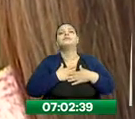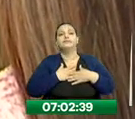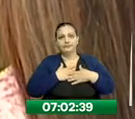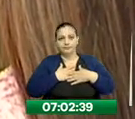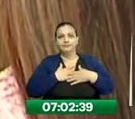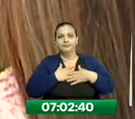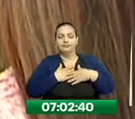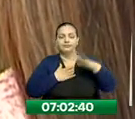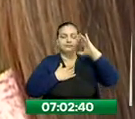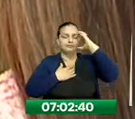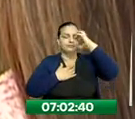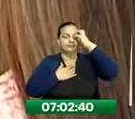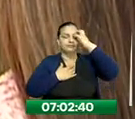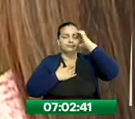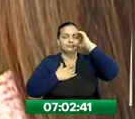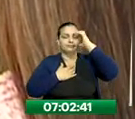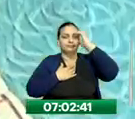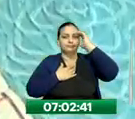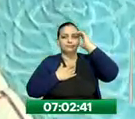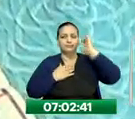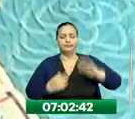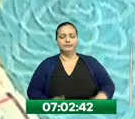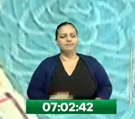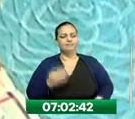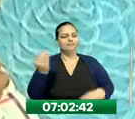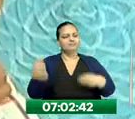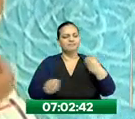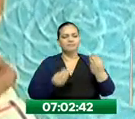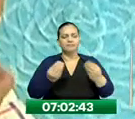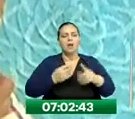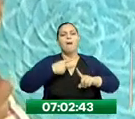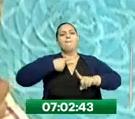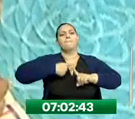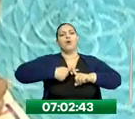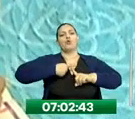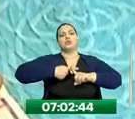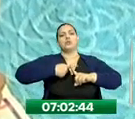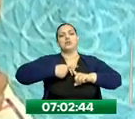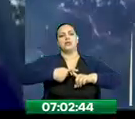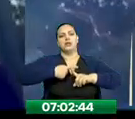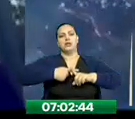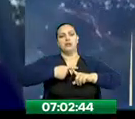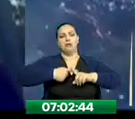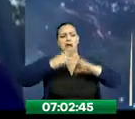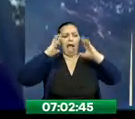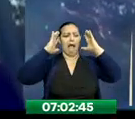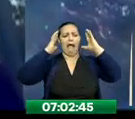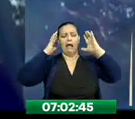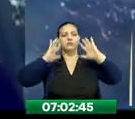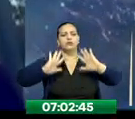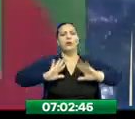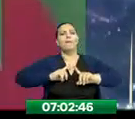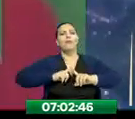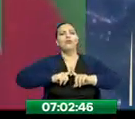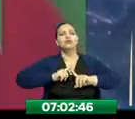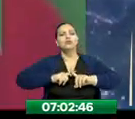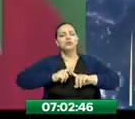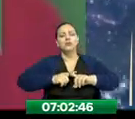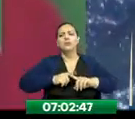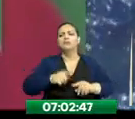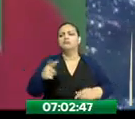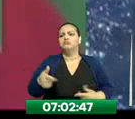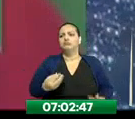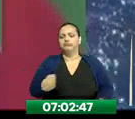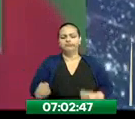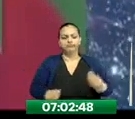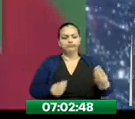embates de este mortal virus, supo plasmarlo en lo que mejor sabe hacer, en letras que recorrieron el mundo, puesto que se hizo una convocatoria